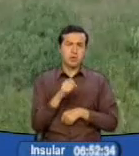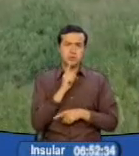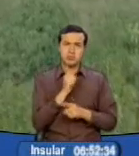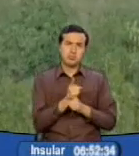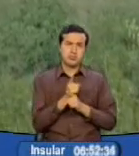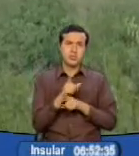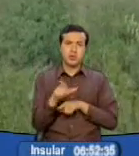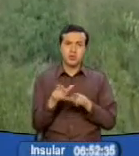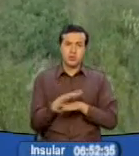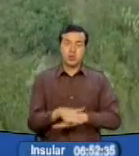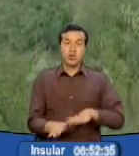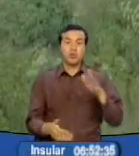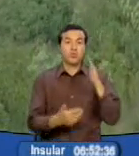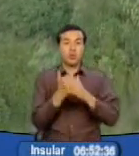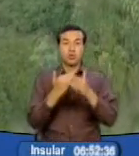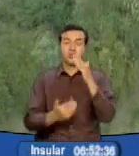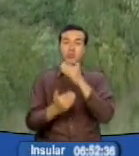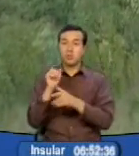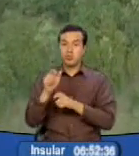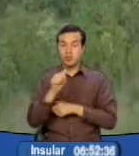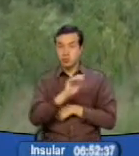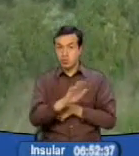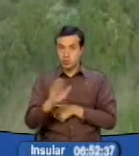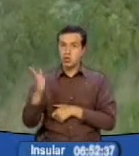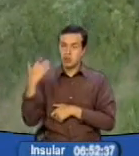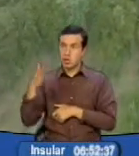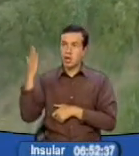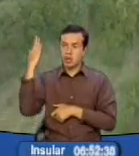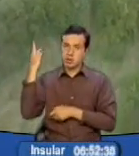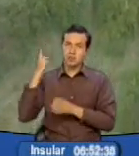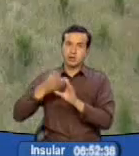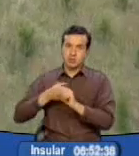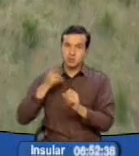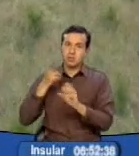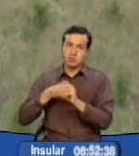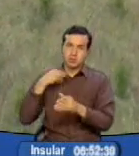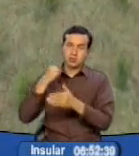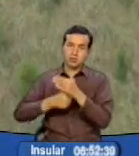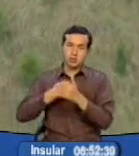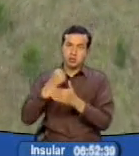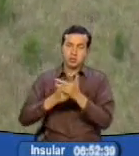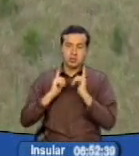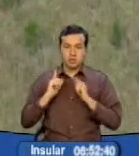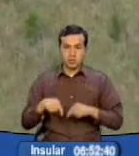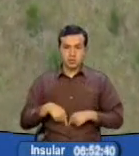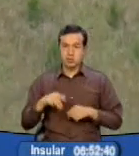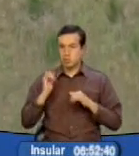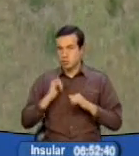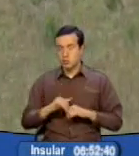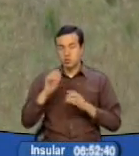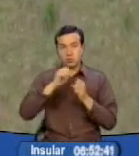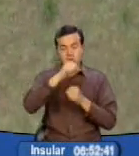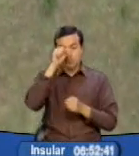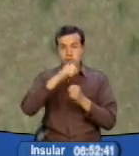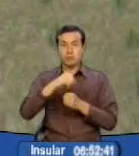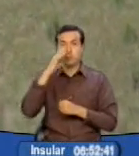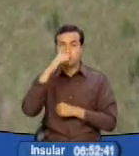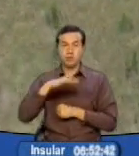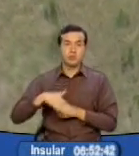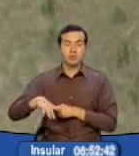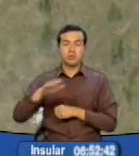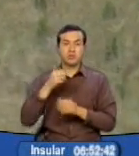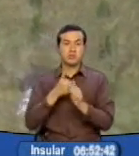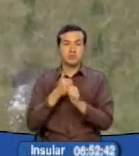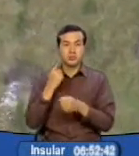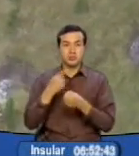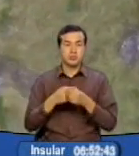que sean lugares nuevos para que la gente que ha venido ya participando varios años en el Reto Salud SA pueda seguir descubriendo esas maravillas que tenemos cerca de